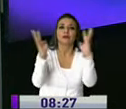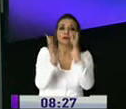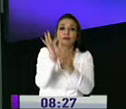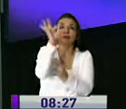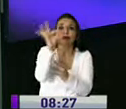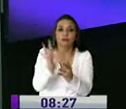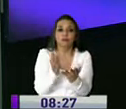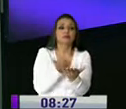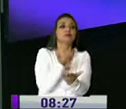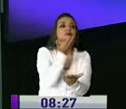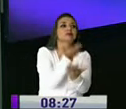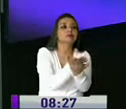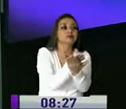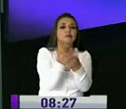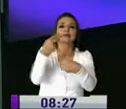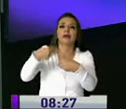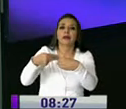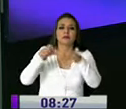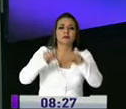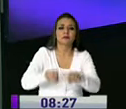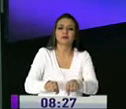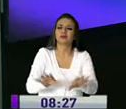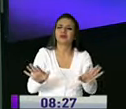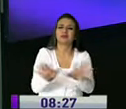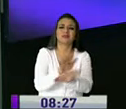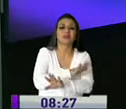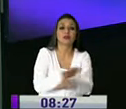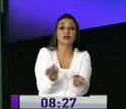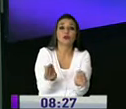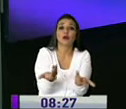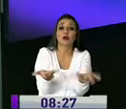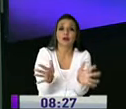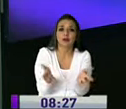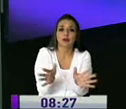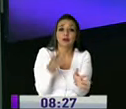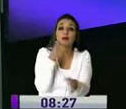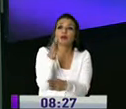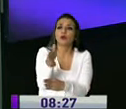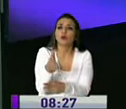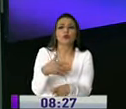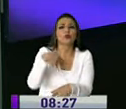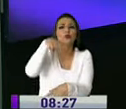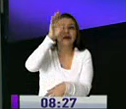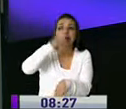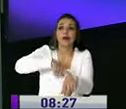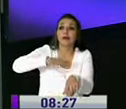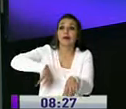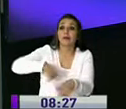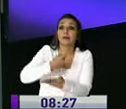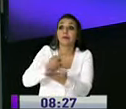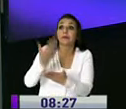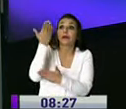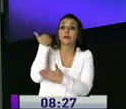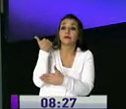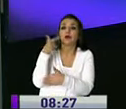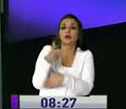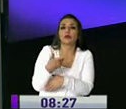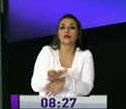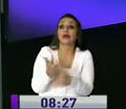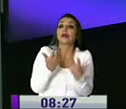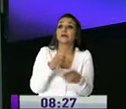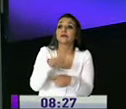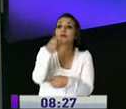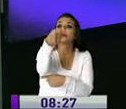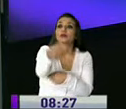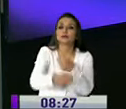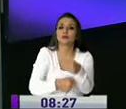proponer para los presupuestos participativos. Y ya no hay. Porque uno llega, llegó tarde el mes anterior, esperemos un año más. Y